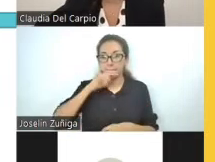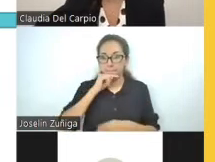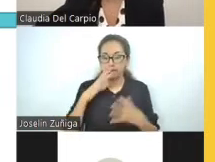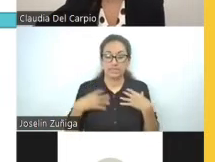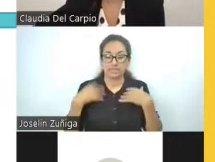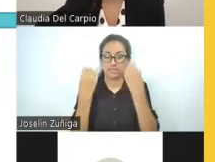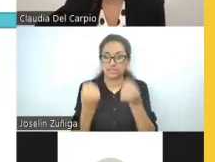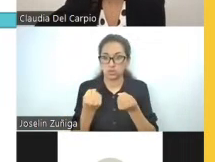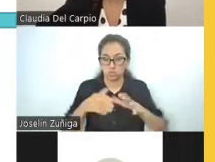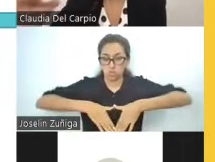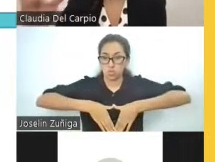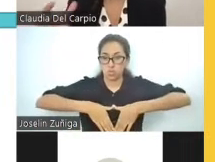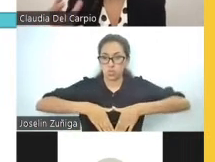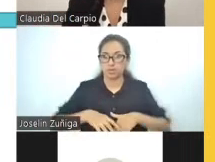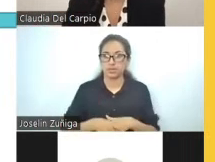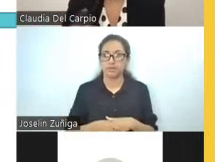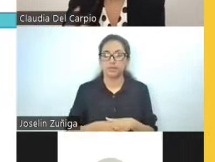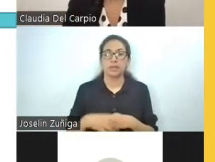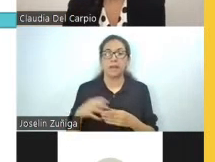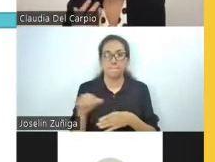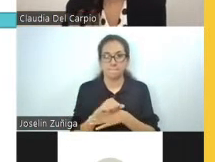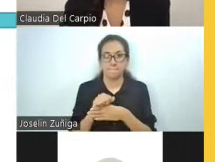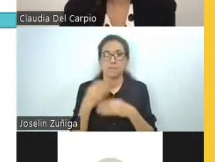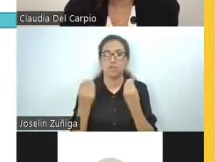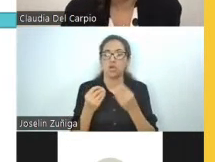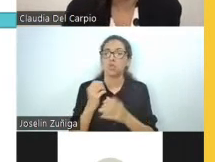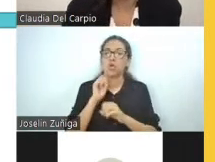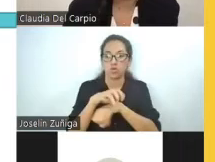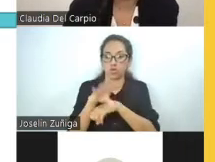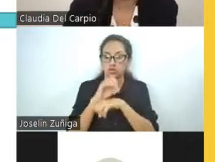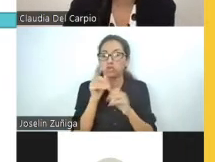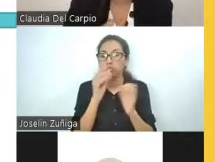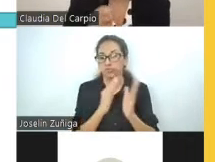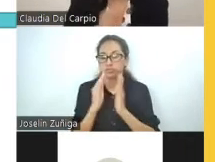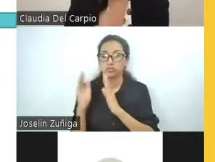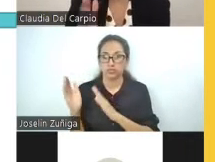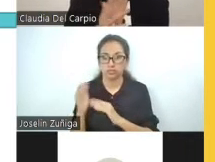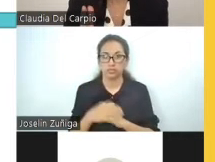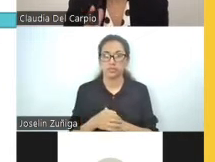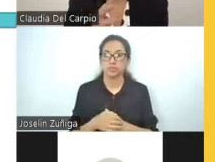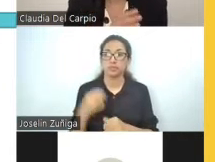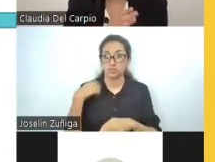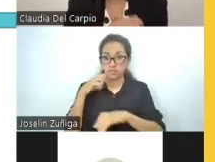salud vulvovaginal. Existen prácticas de higiene recomendadas mundialmente y